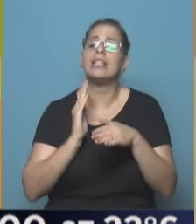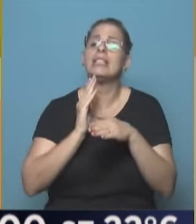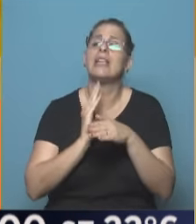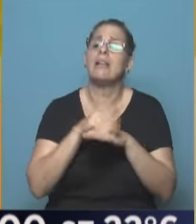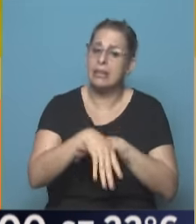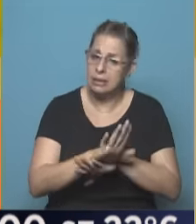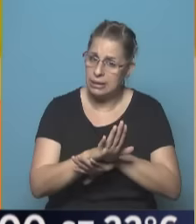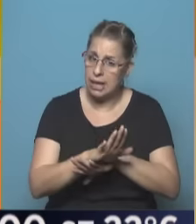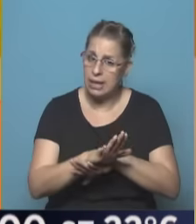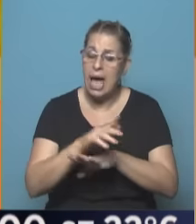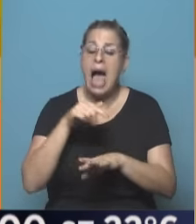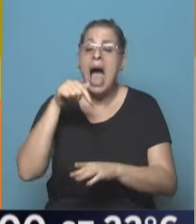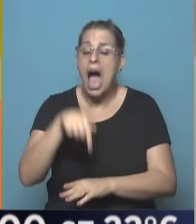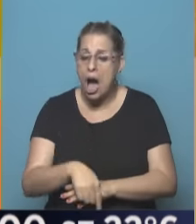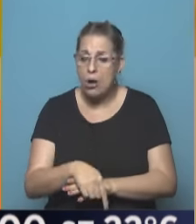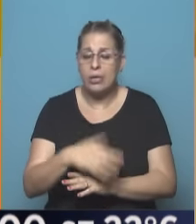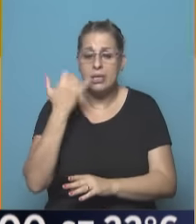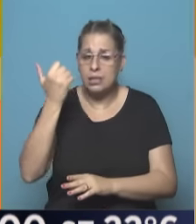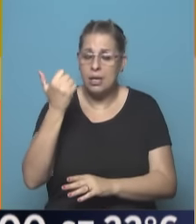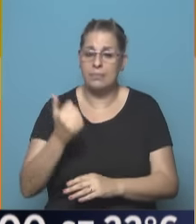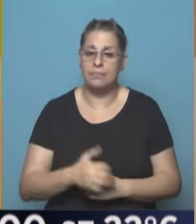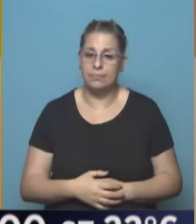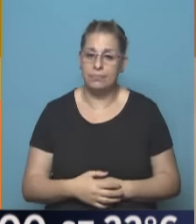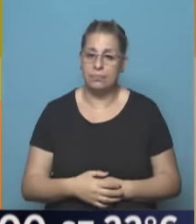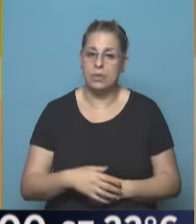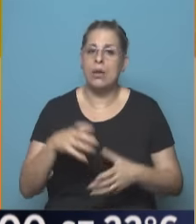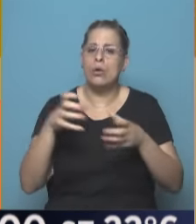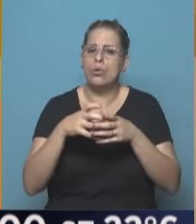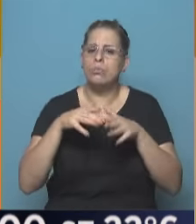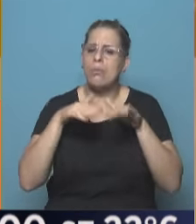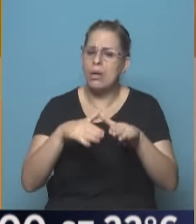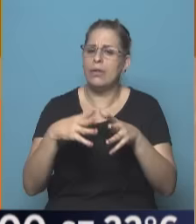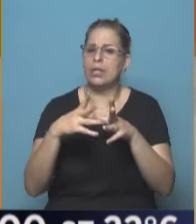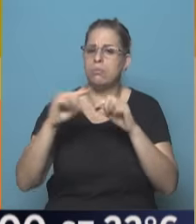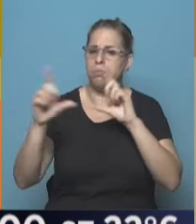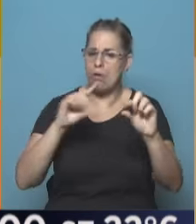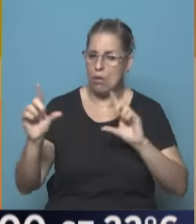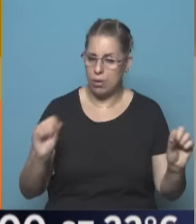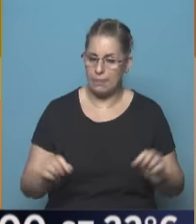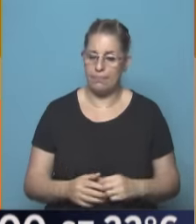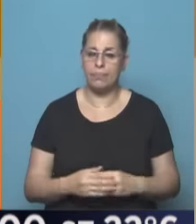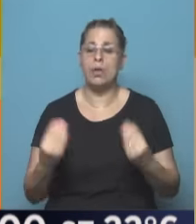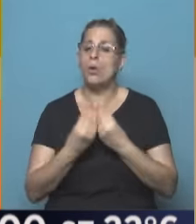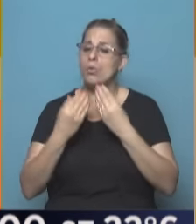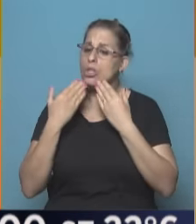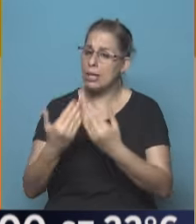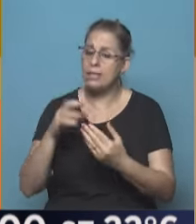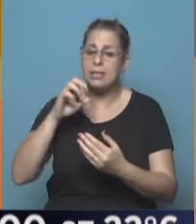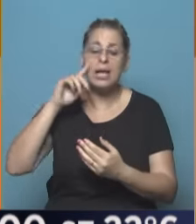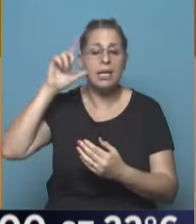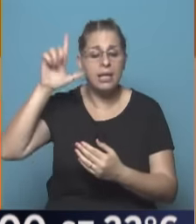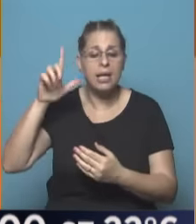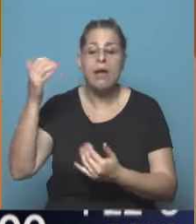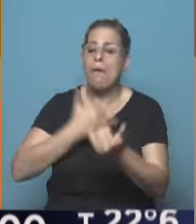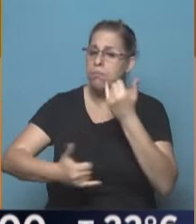esta altura y a estas horas ya se han dispersado completamente. Muchas gracias, Ariel, por